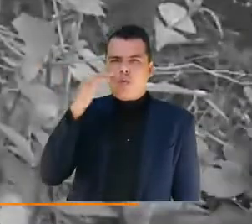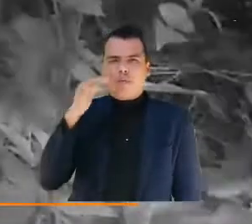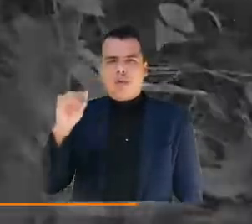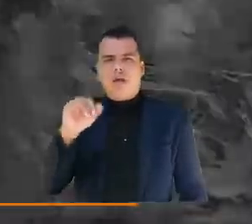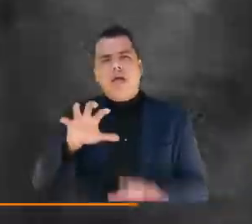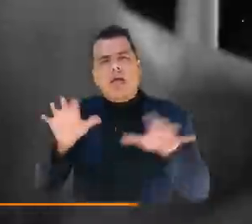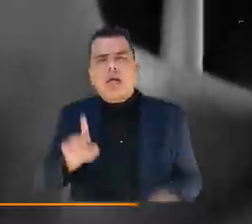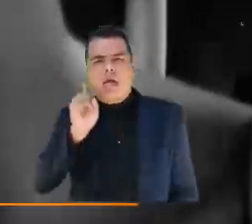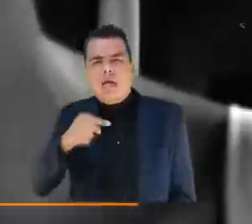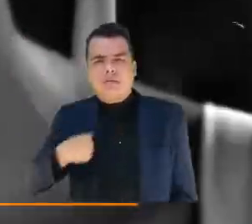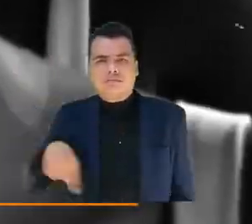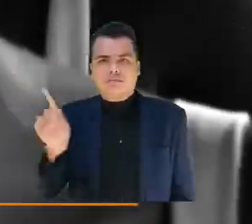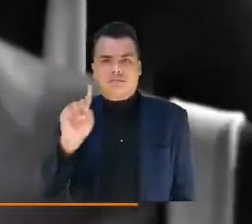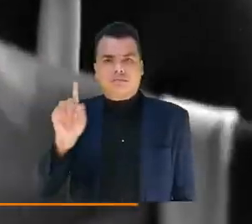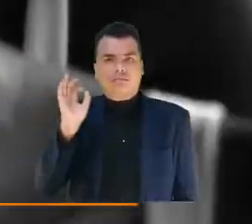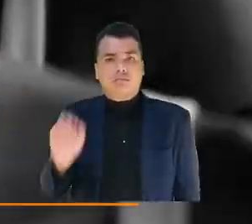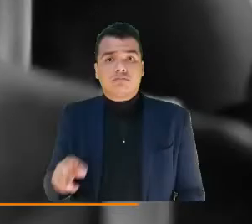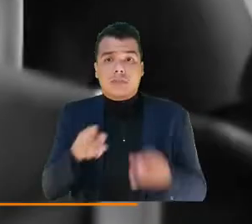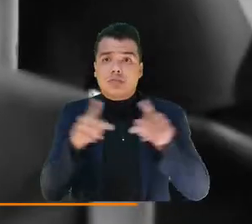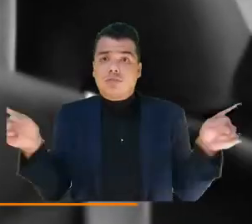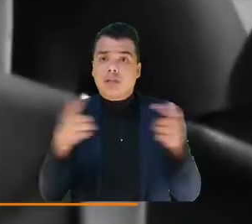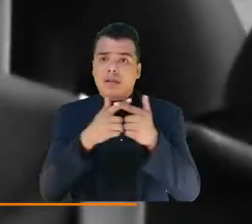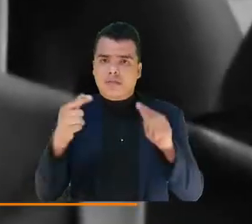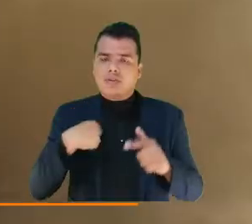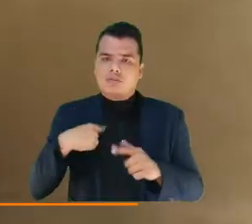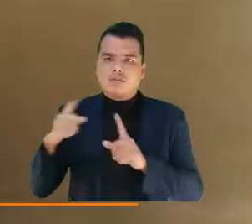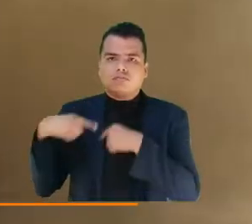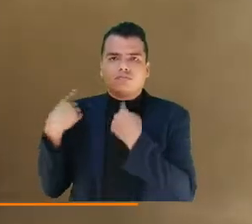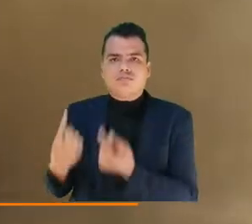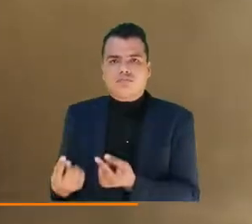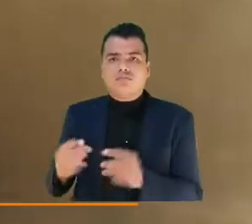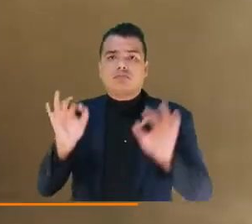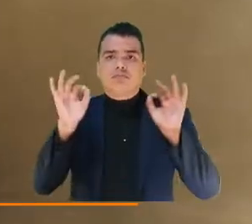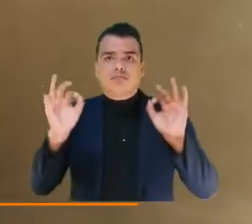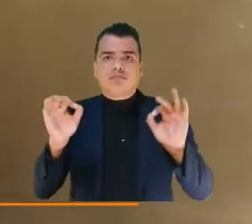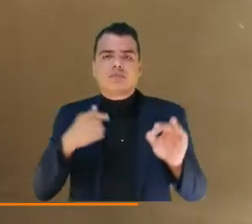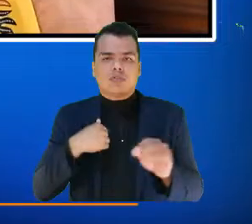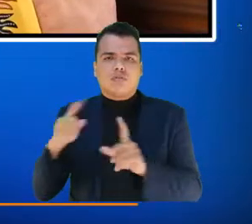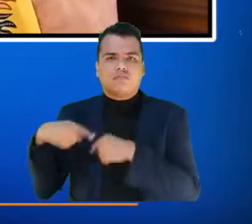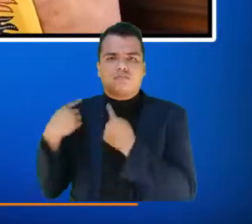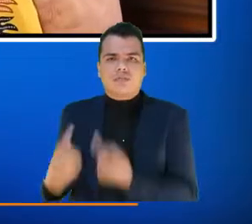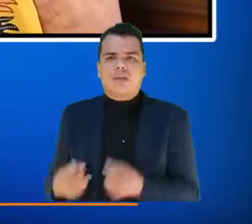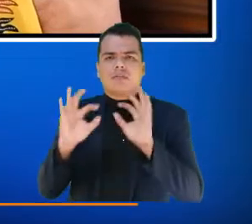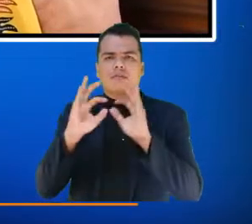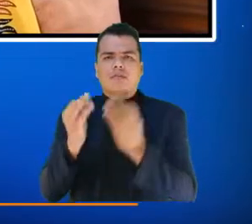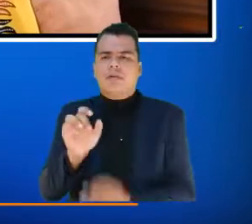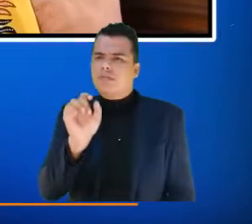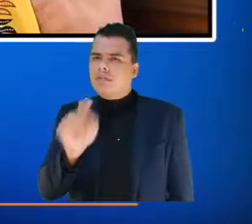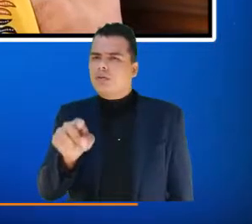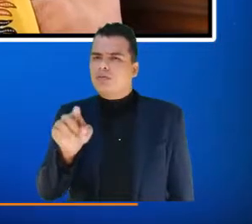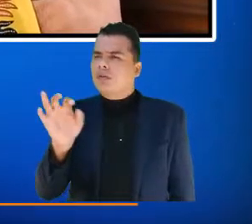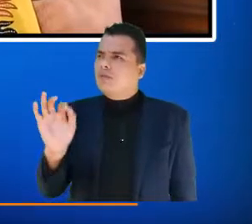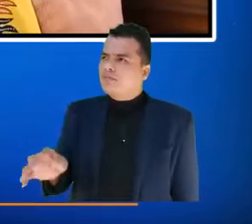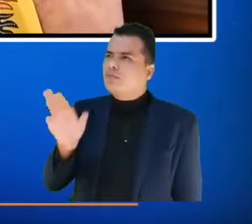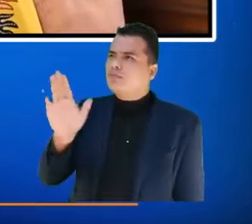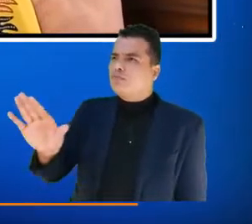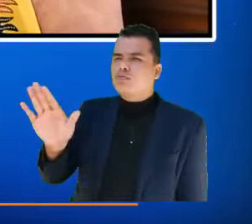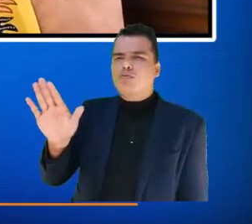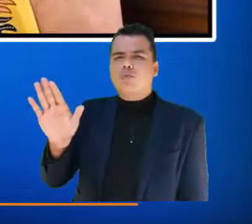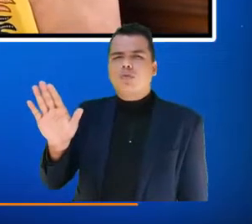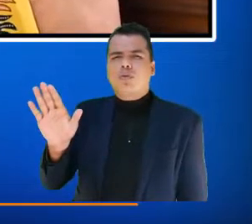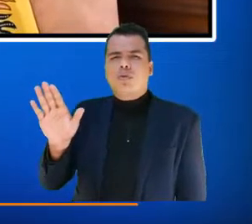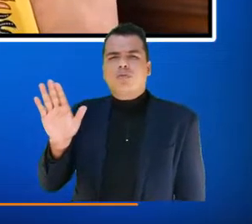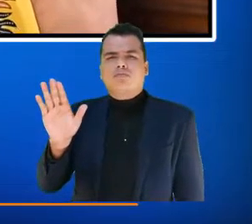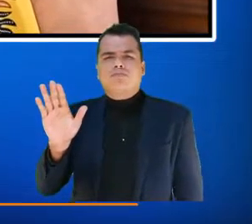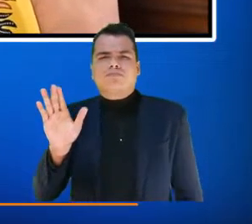mujeres esclavos, yo desciendo de seres humanos libres que fueron esclavizados. Pero bueno, ¿cómo es esa relación